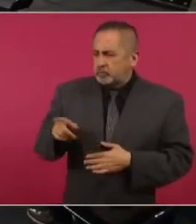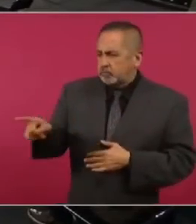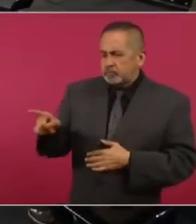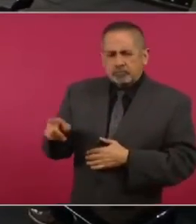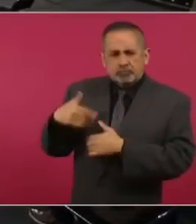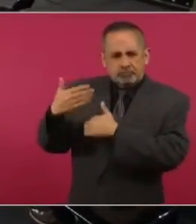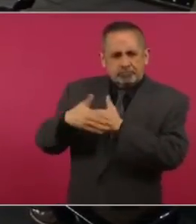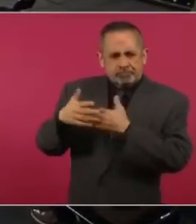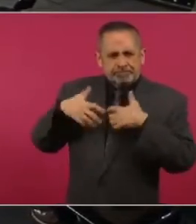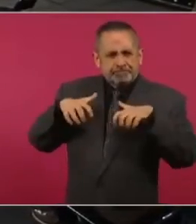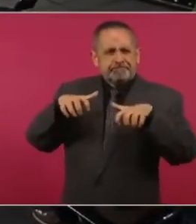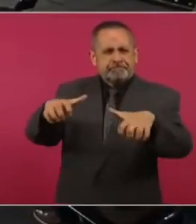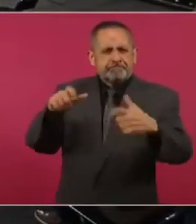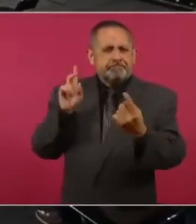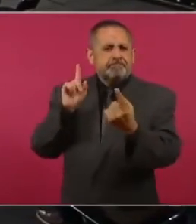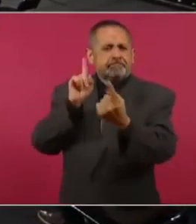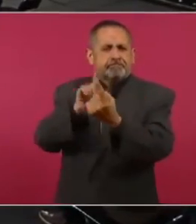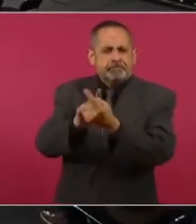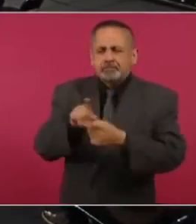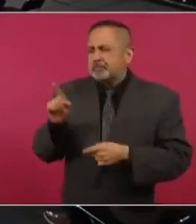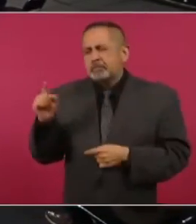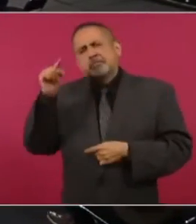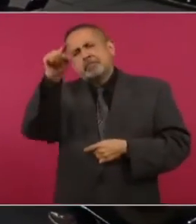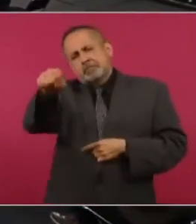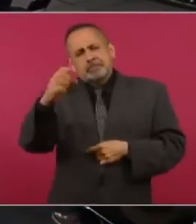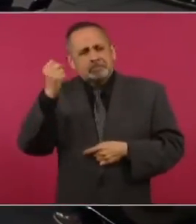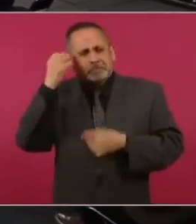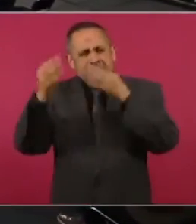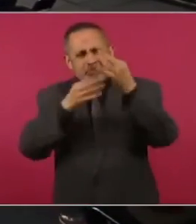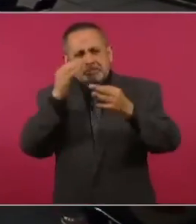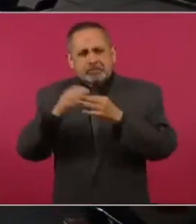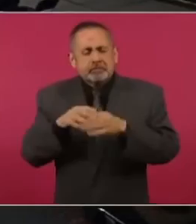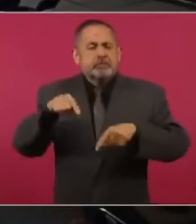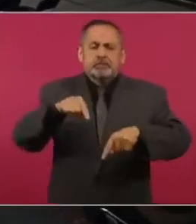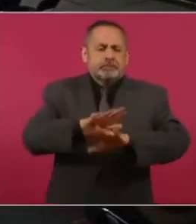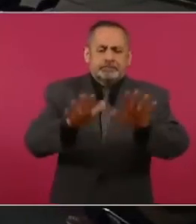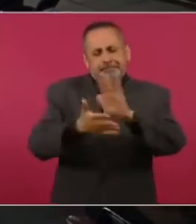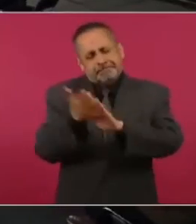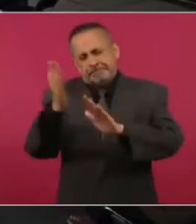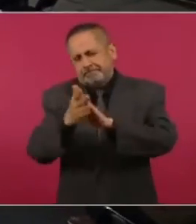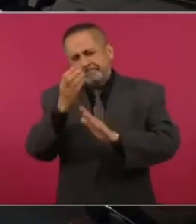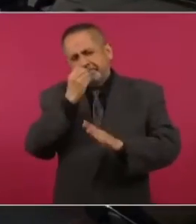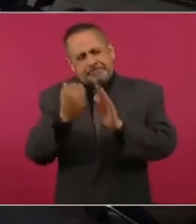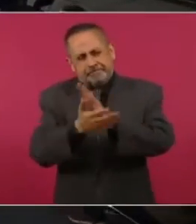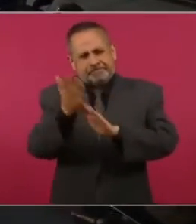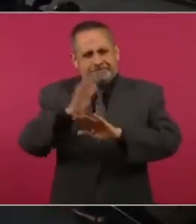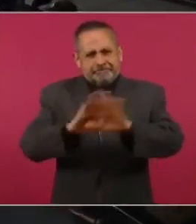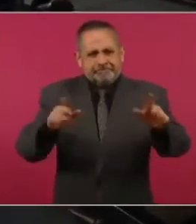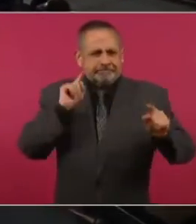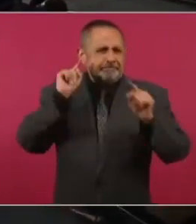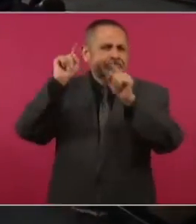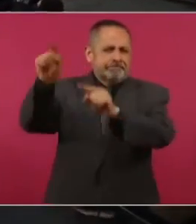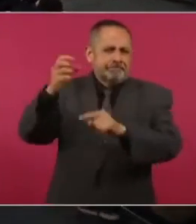¿no? Sí, sí quedé ahí. Ahí le contestes, porque si no, vámonos a desayunar.